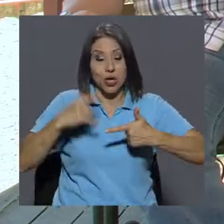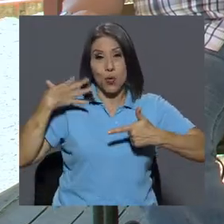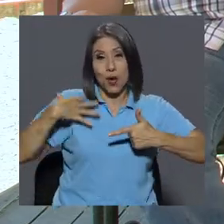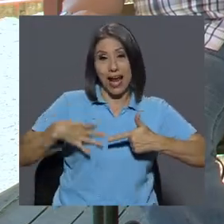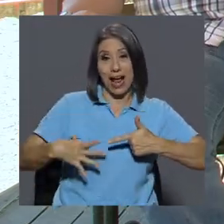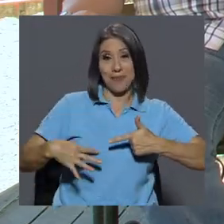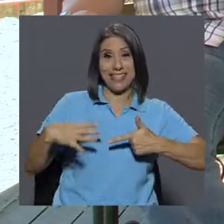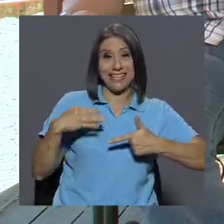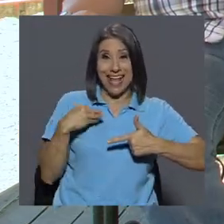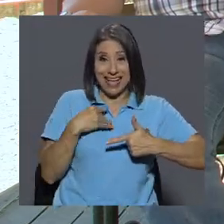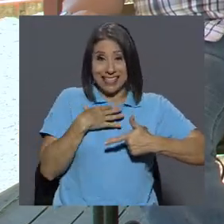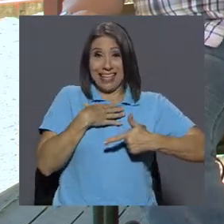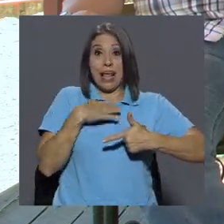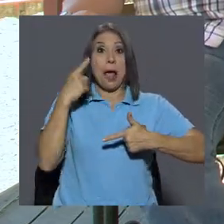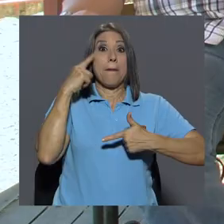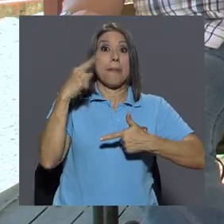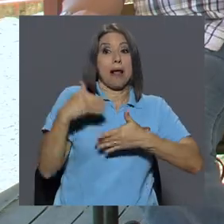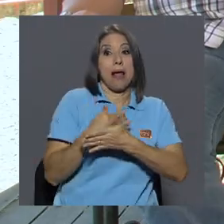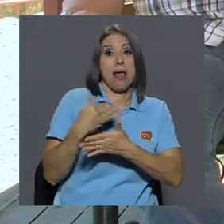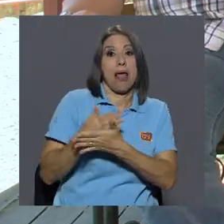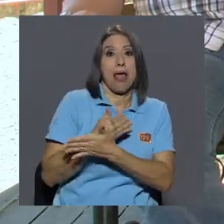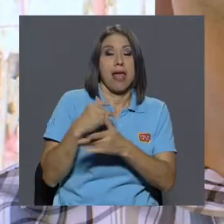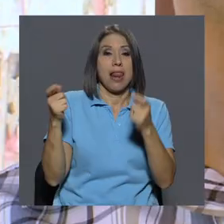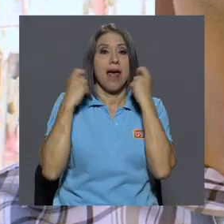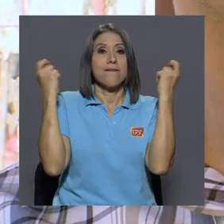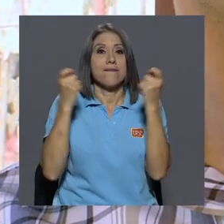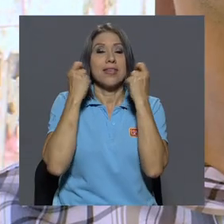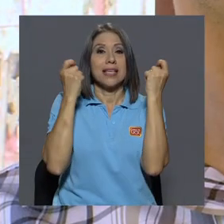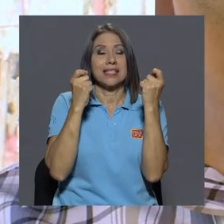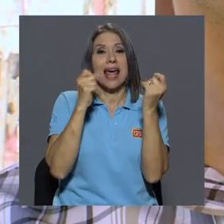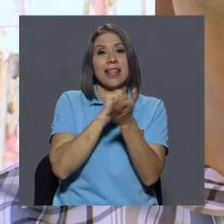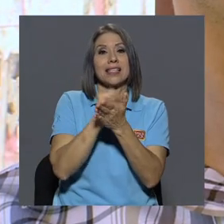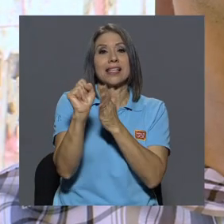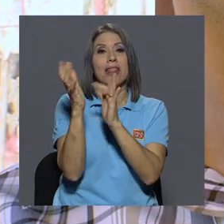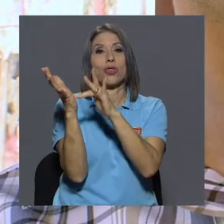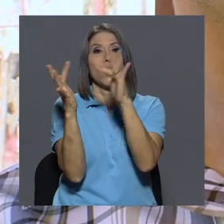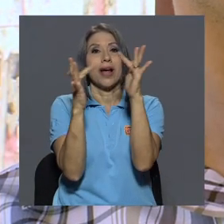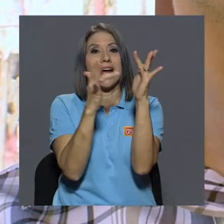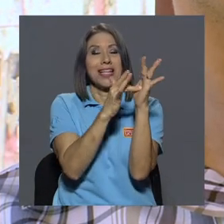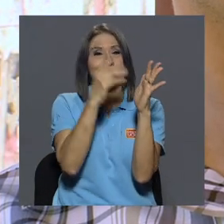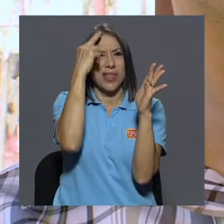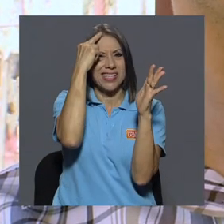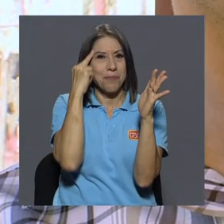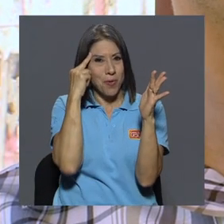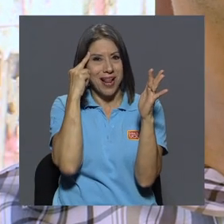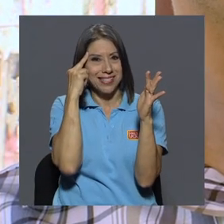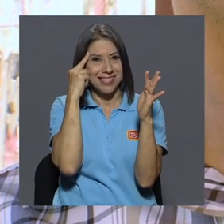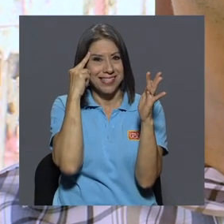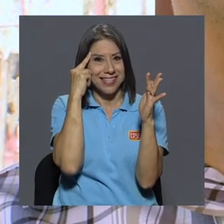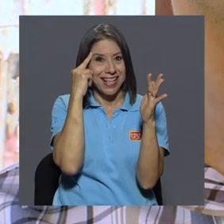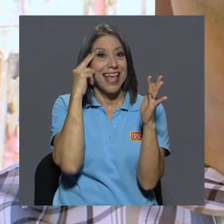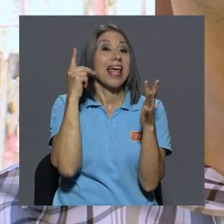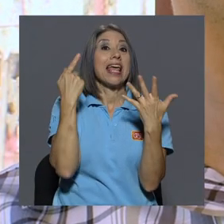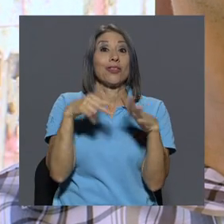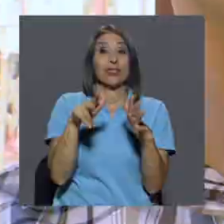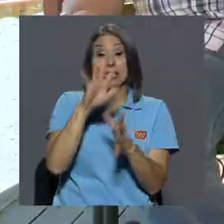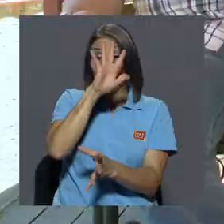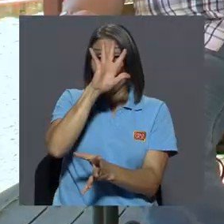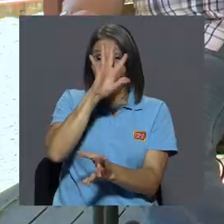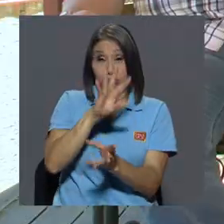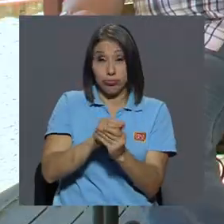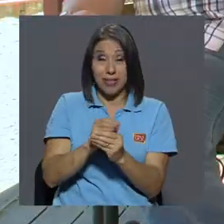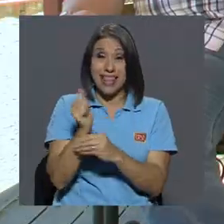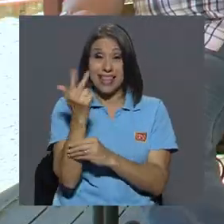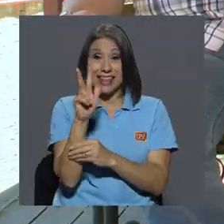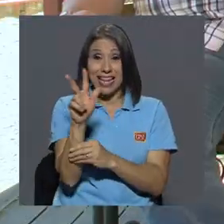Cristo de Esquipulas, que fue cuando yo monté el primer toro. Y entonces nos costó 13 colones la mudada completa,